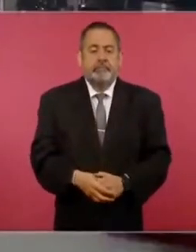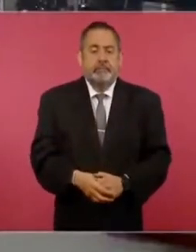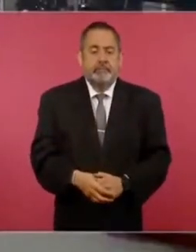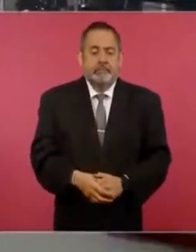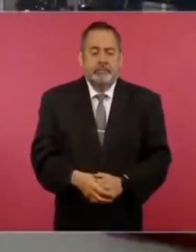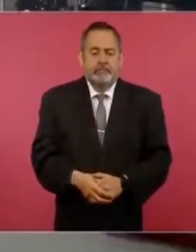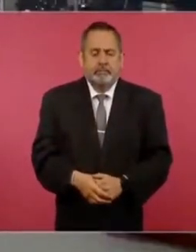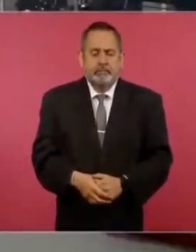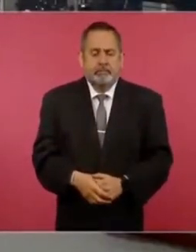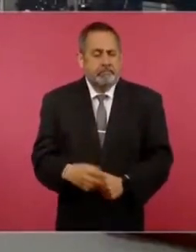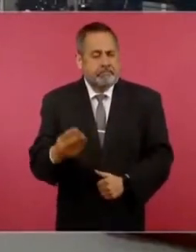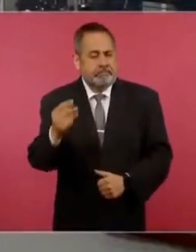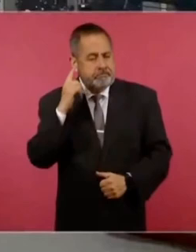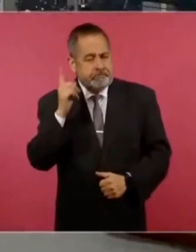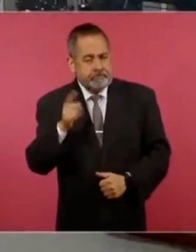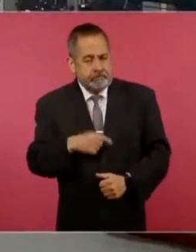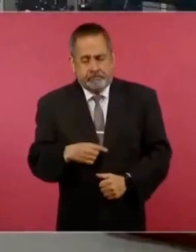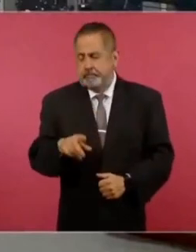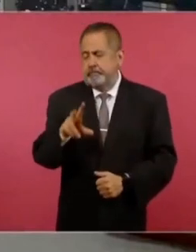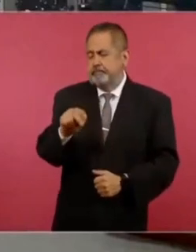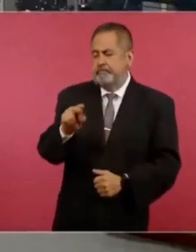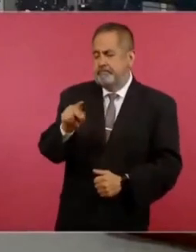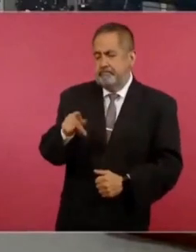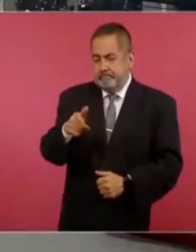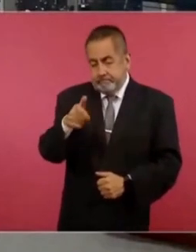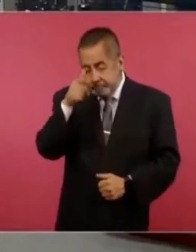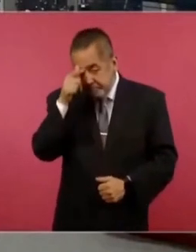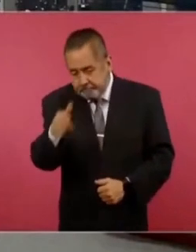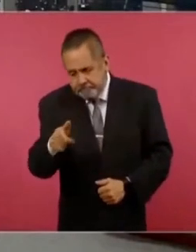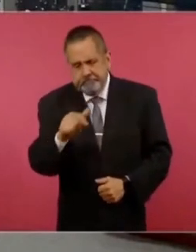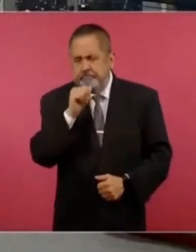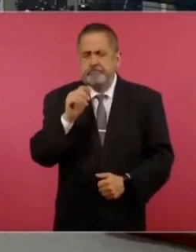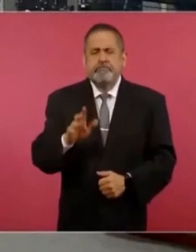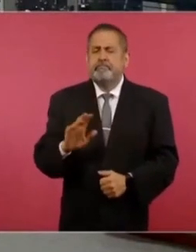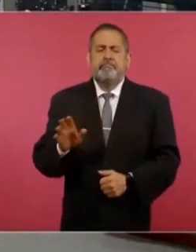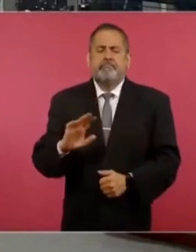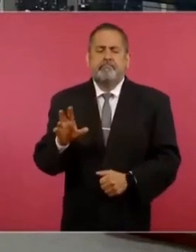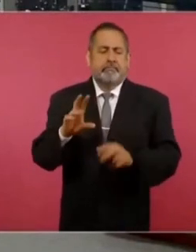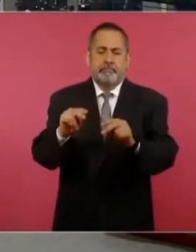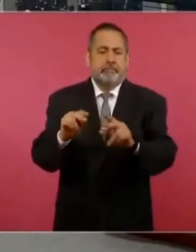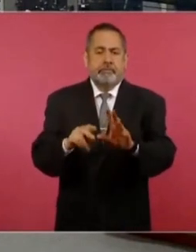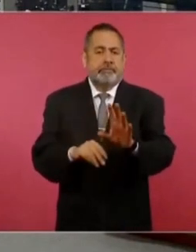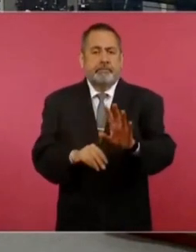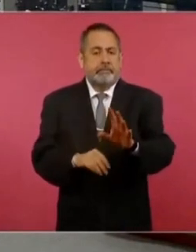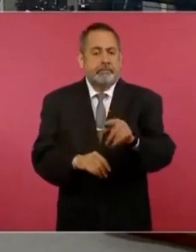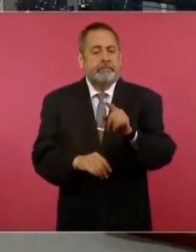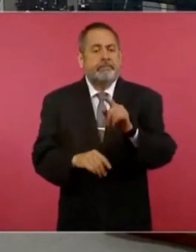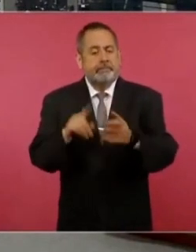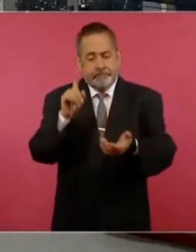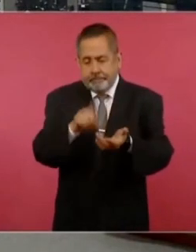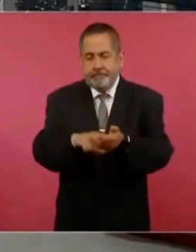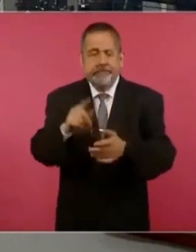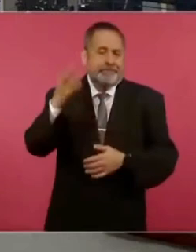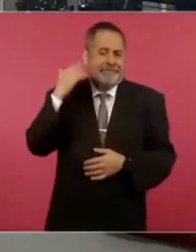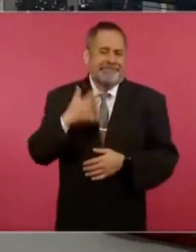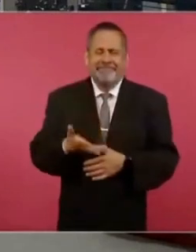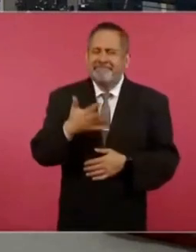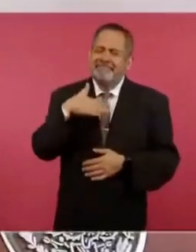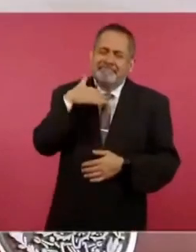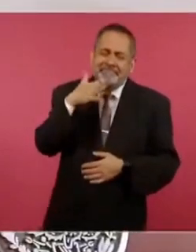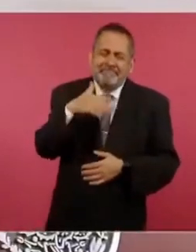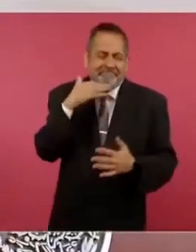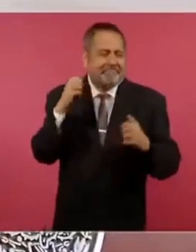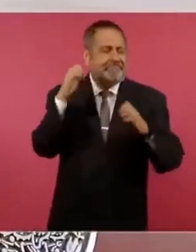No, no hemos encontrado nada de eso. No, lo que había era mucha corrupción,